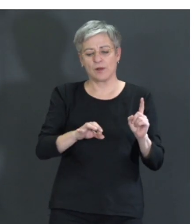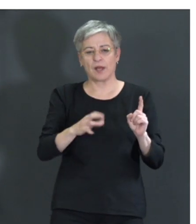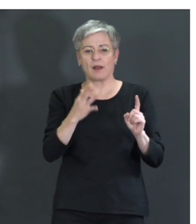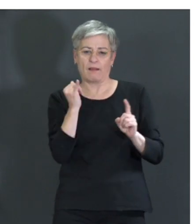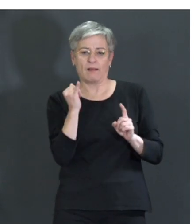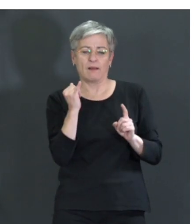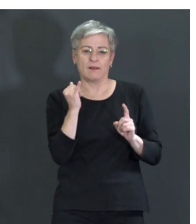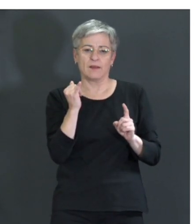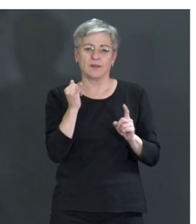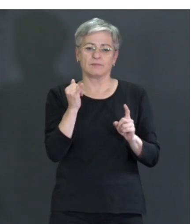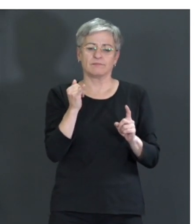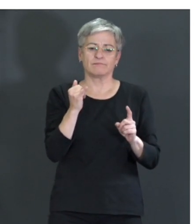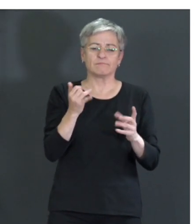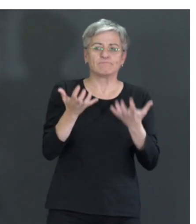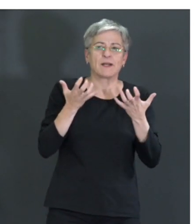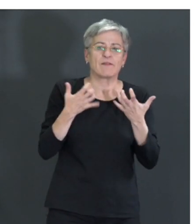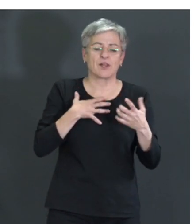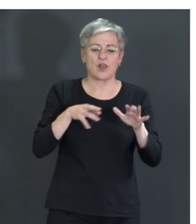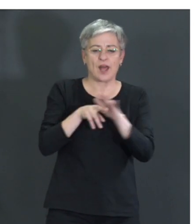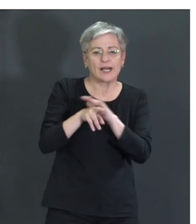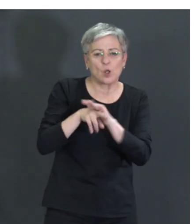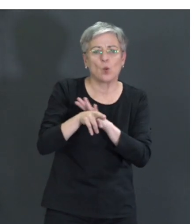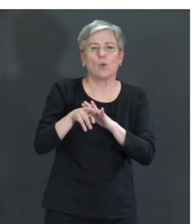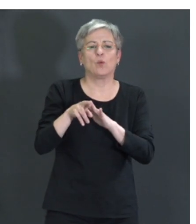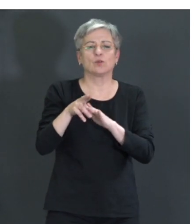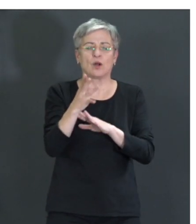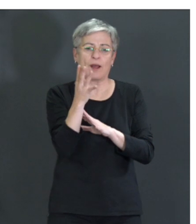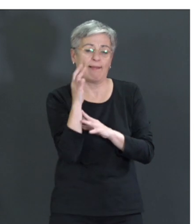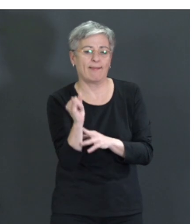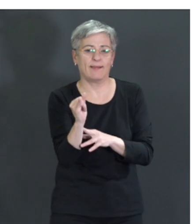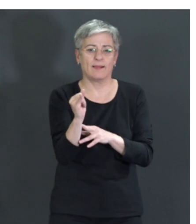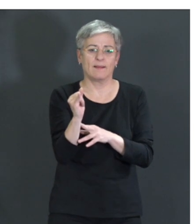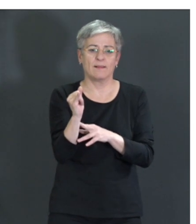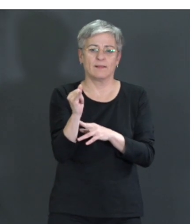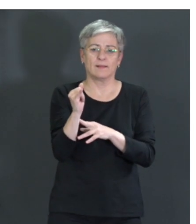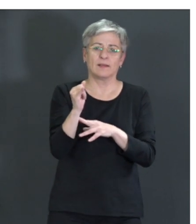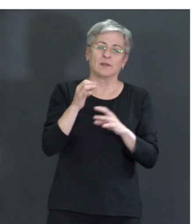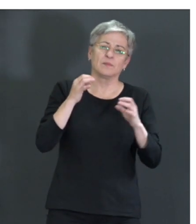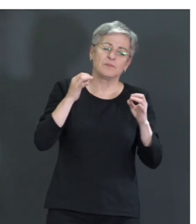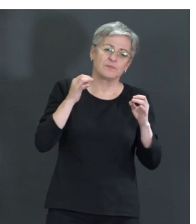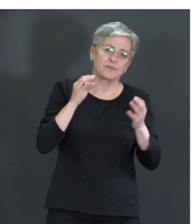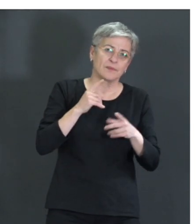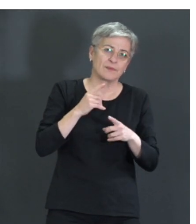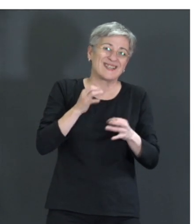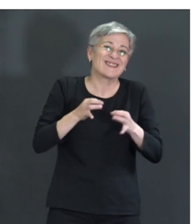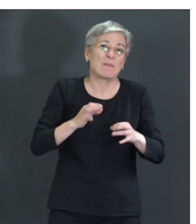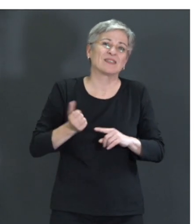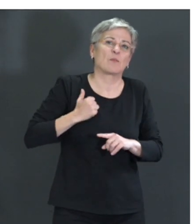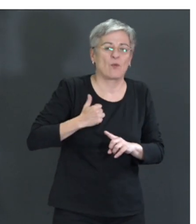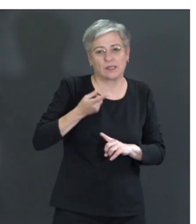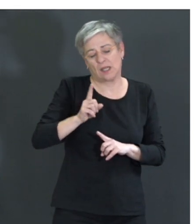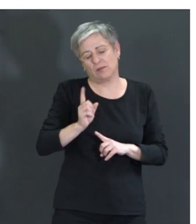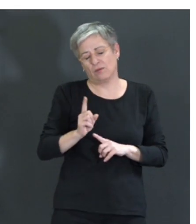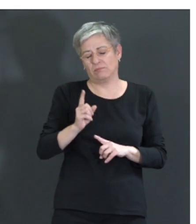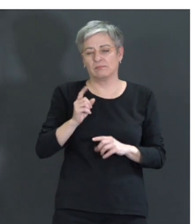serie de recursos, ¿no? que existen y que, bueno, que no siempre se aprovechan, ¿no?